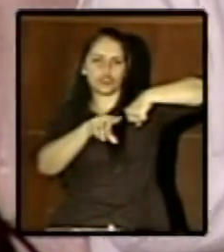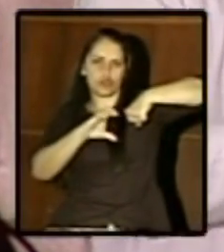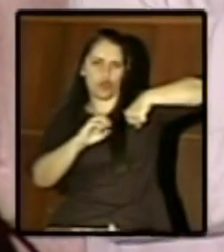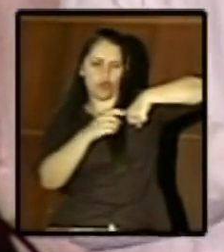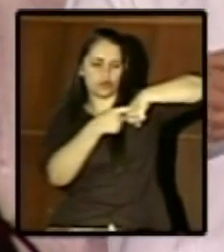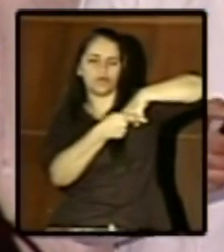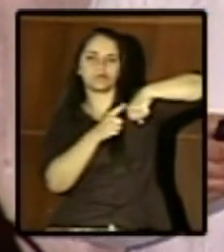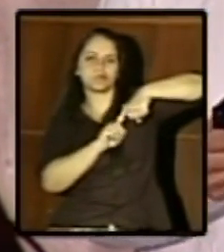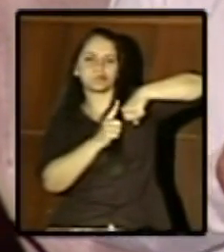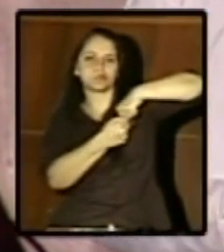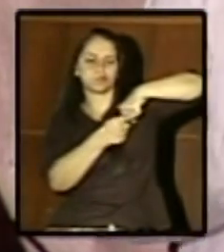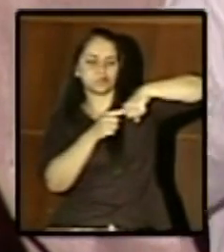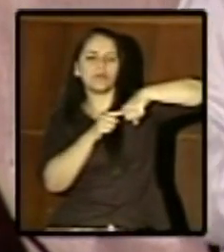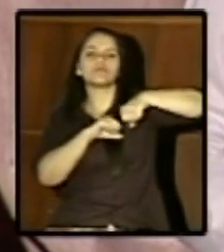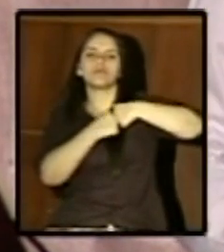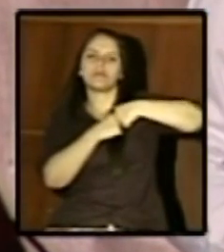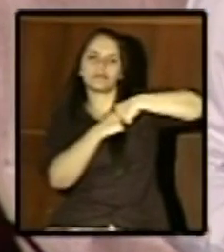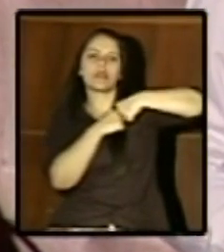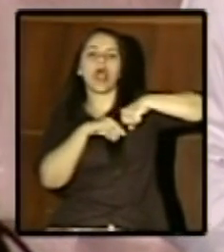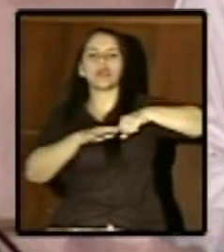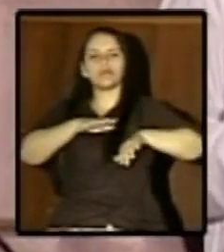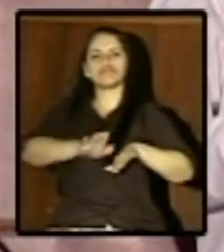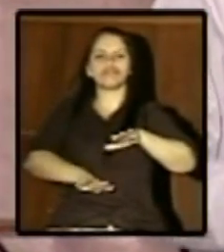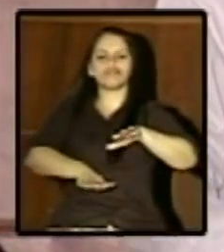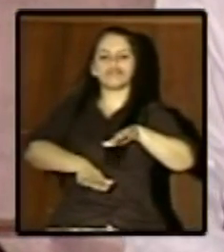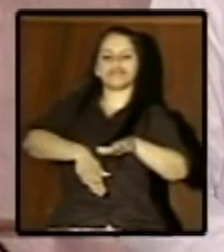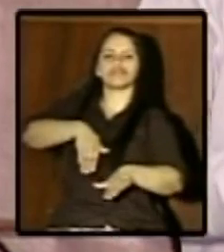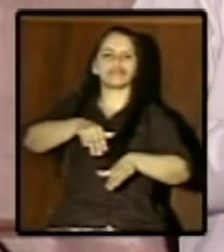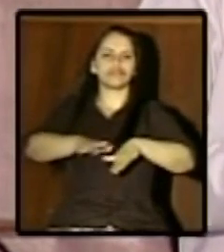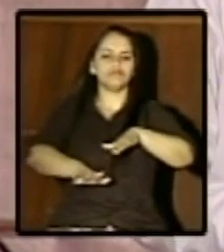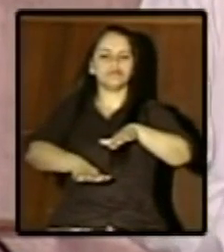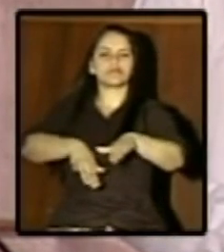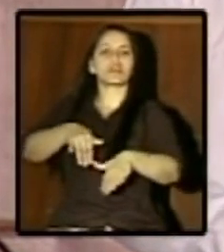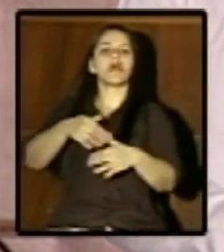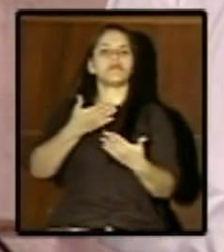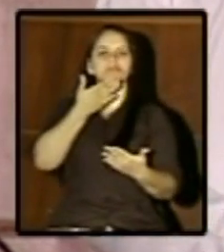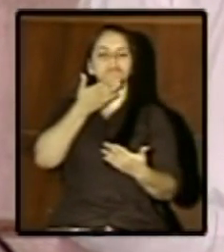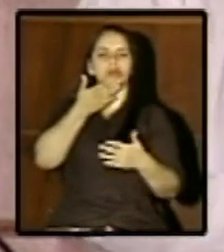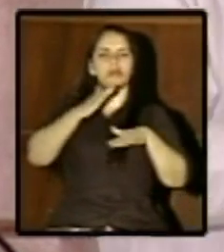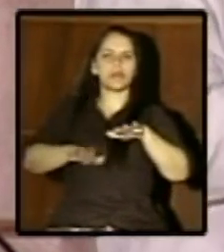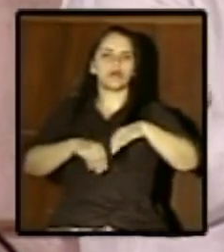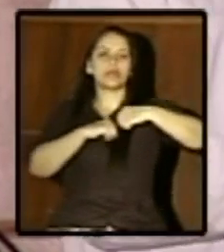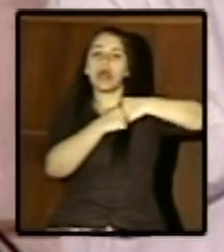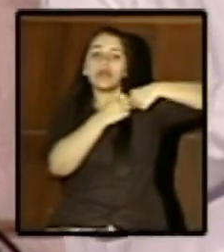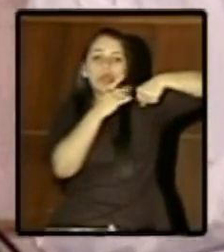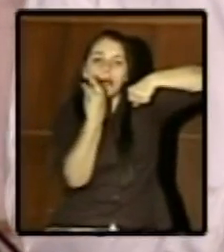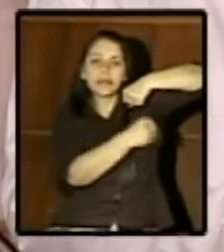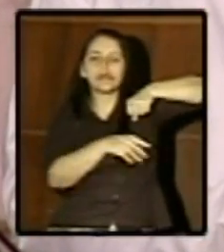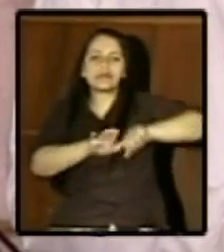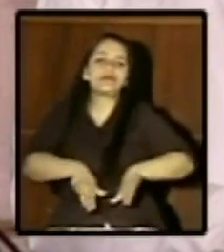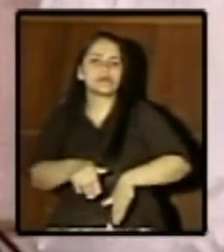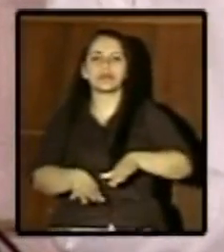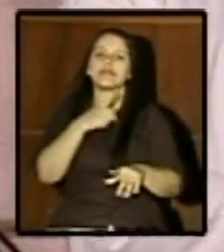dentro, menisco interno, menisco externo. Nos ayuda nada a la estabilidad y a que cada que yo dé un paso, el paso sea amortiguado.